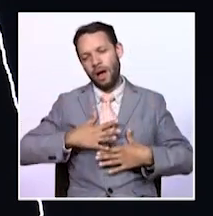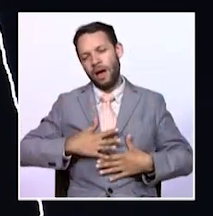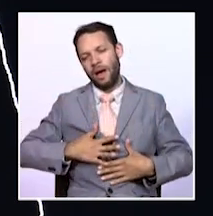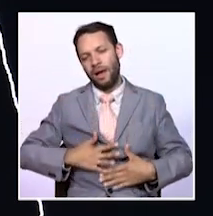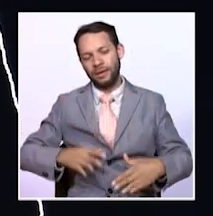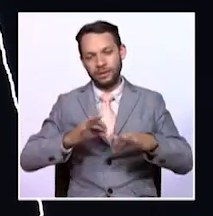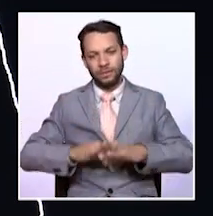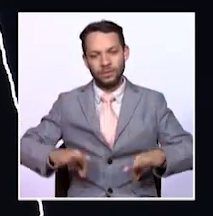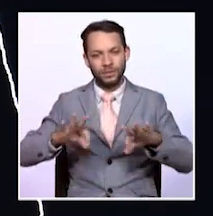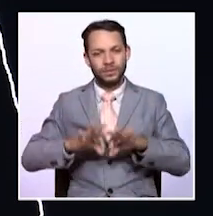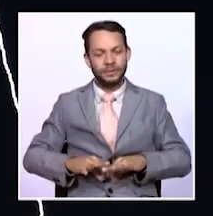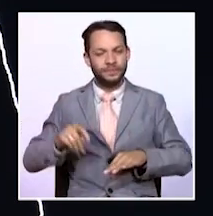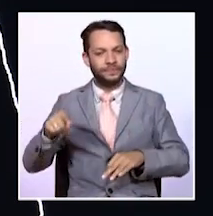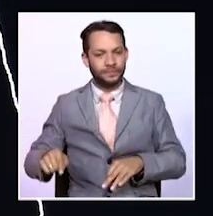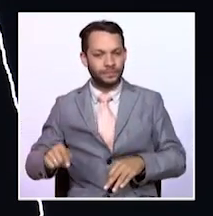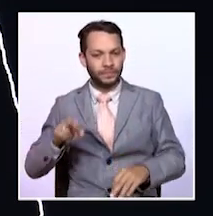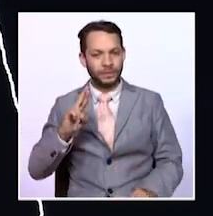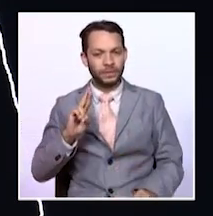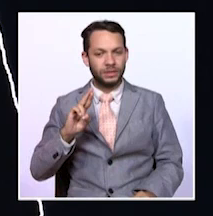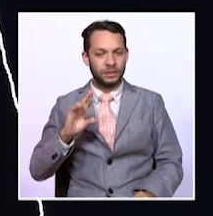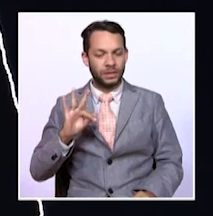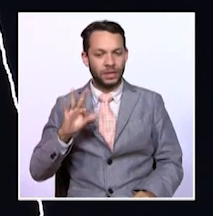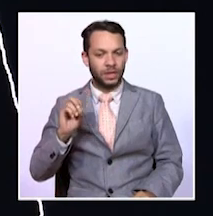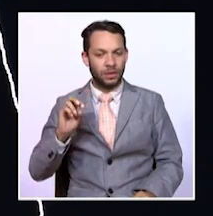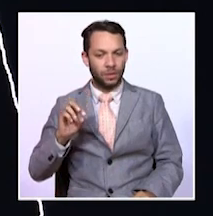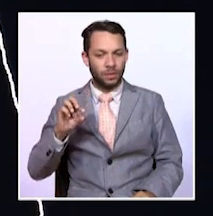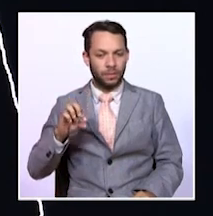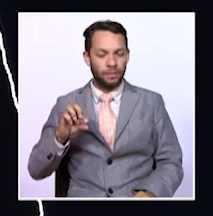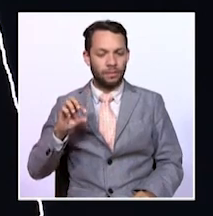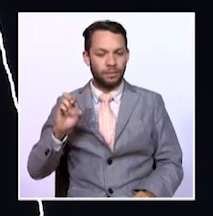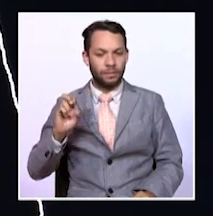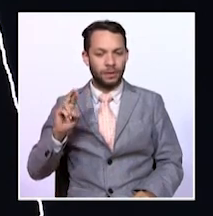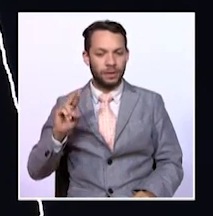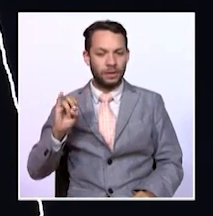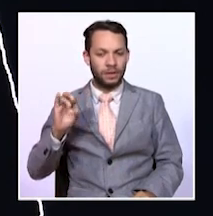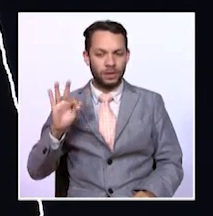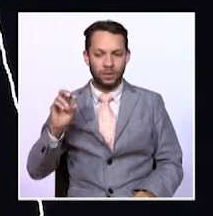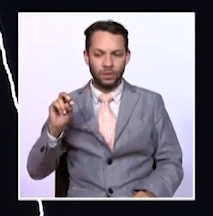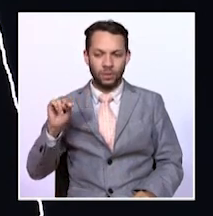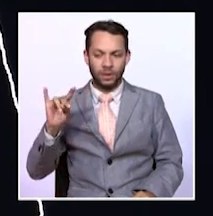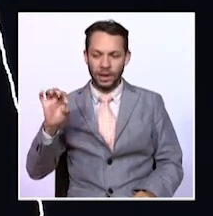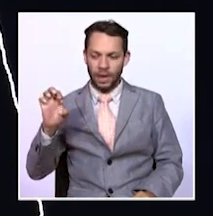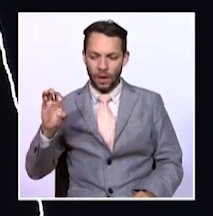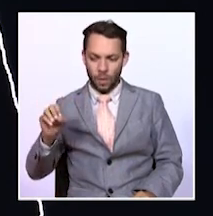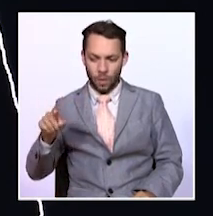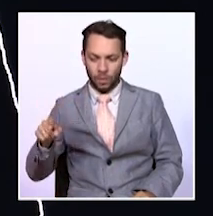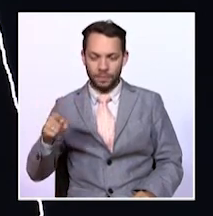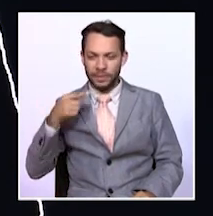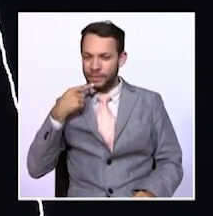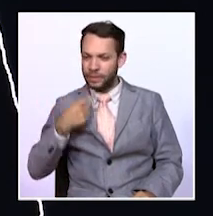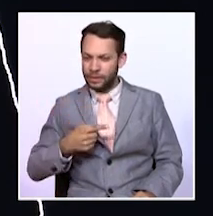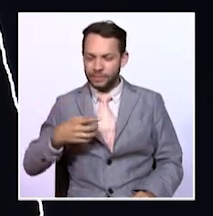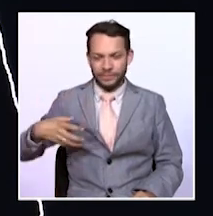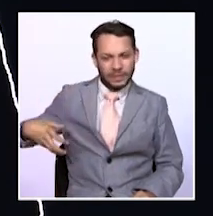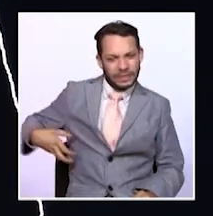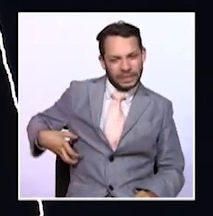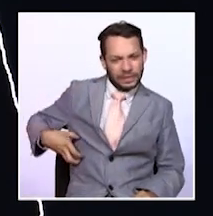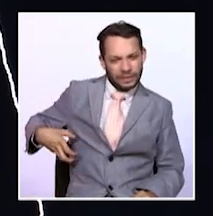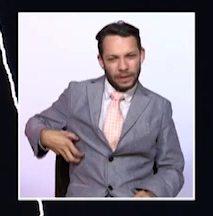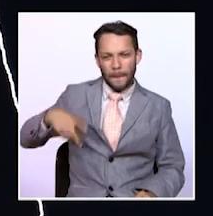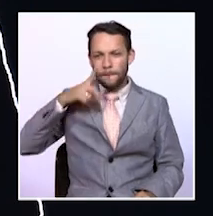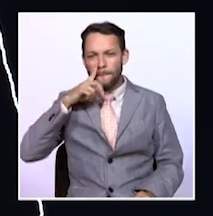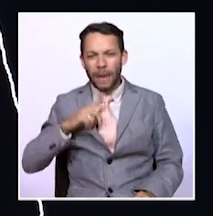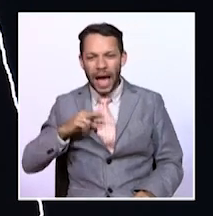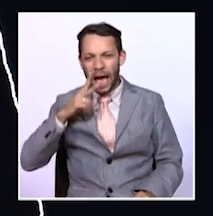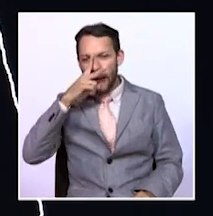el retroperitoneo. El páncreas es, como así decirlo, es como tiene una formita como de coma. Aquí vemos